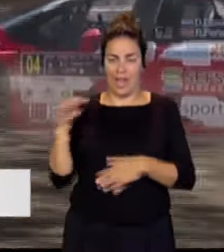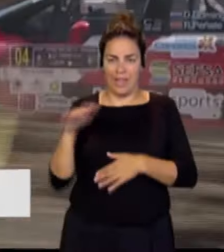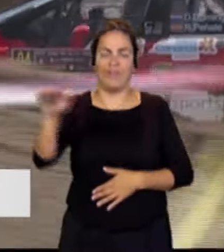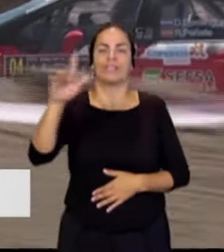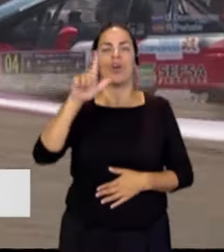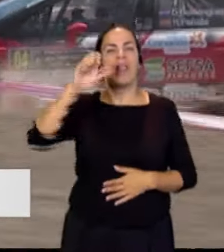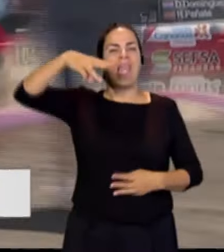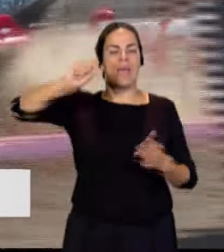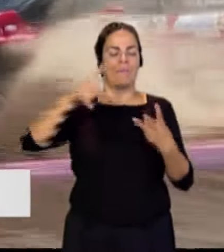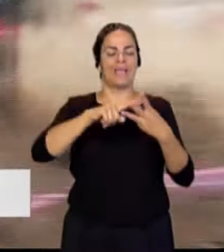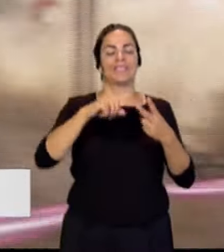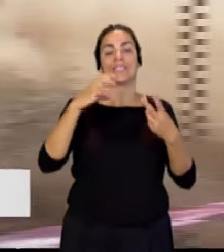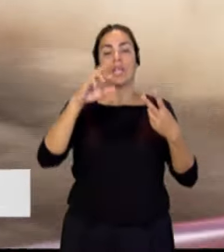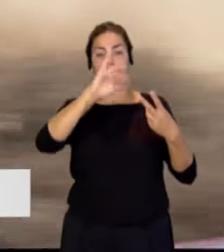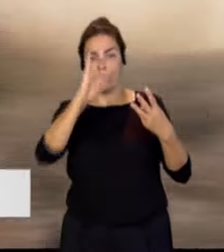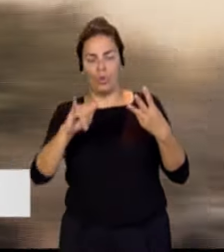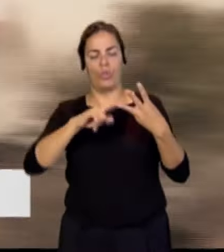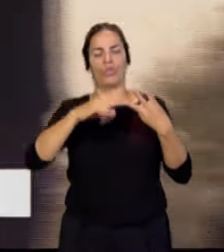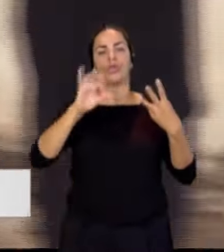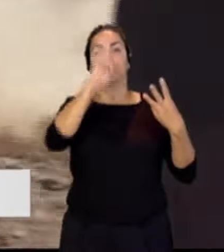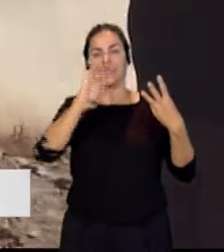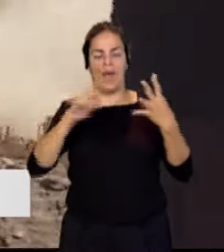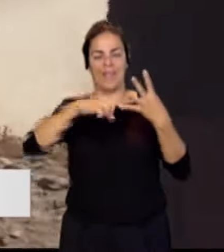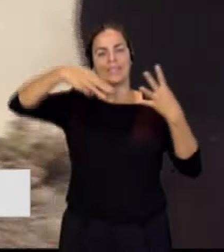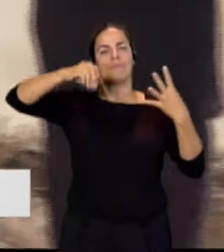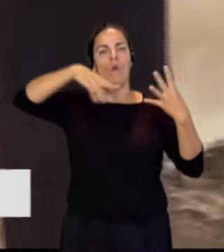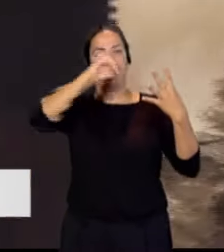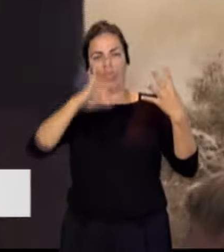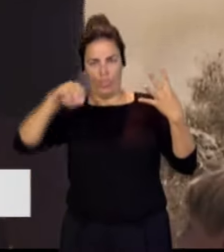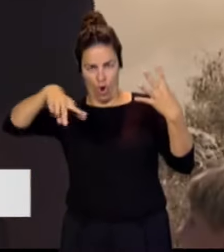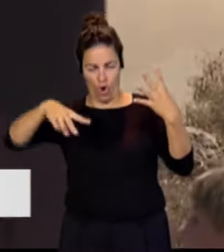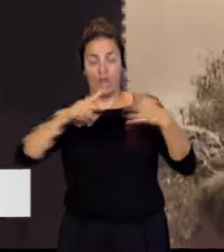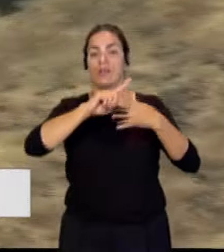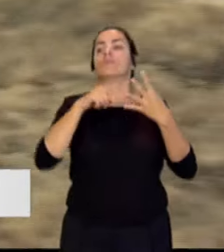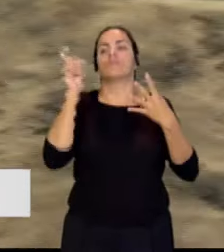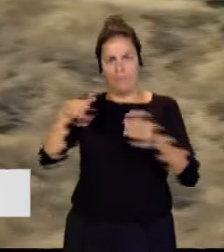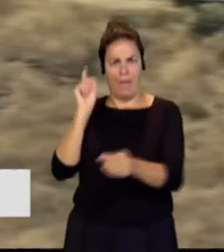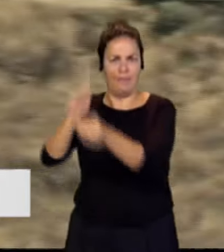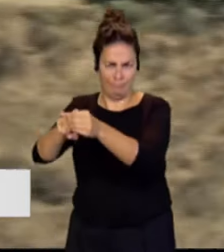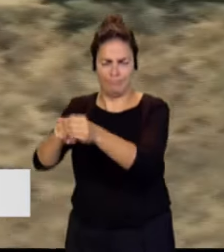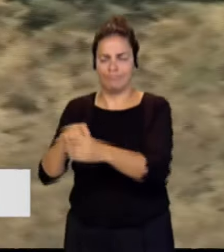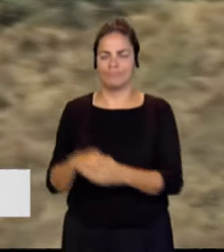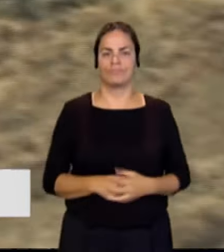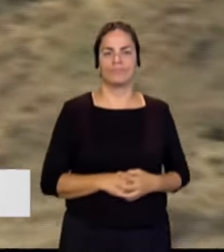en Cruz Miguel Suárez y Luis Monzón tampoco faltarán a esa